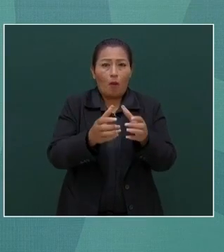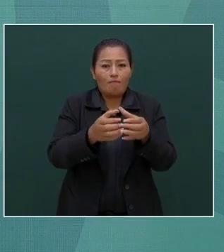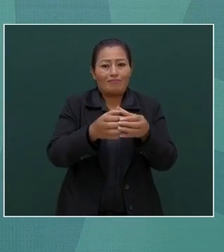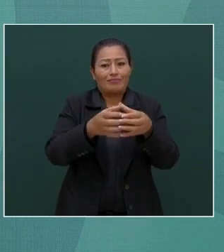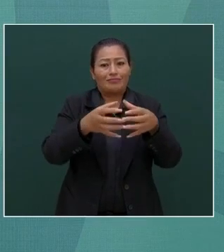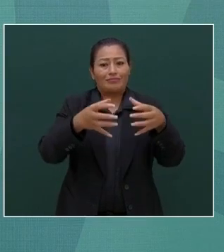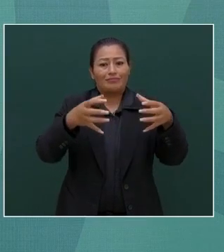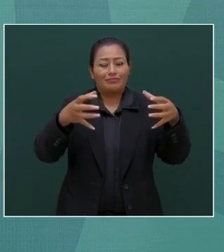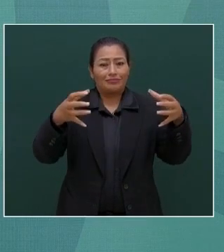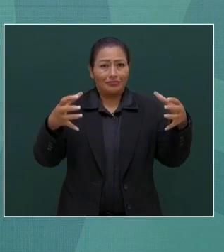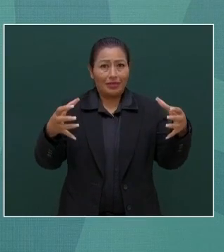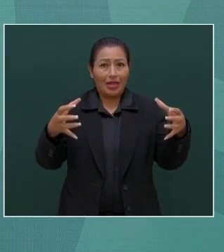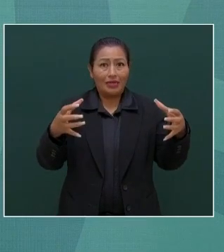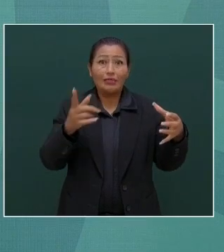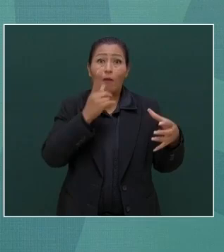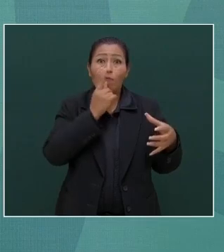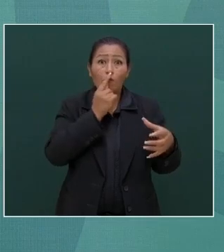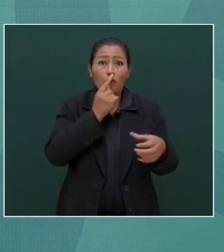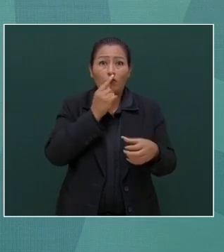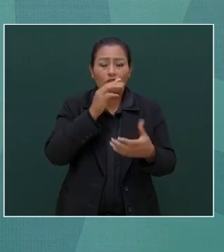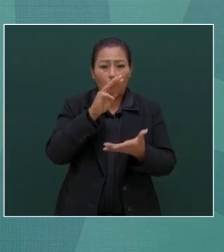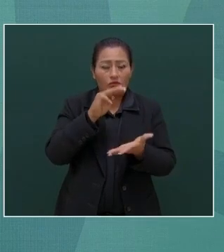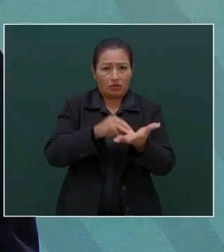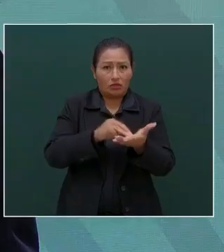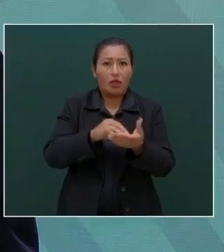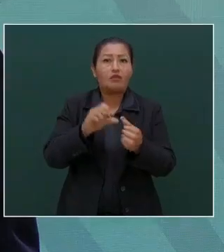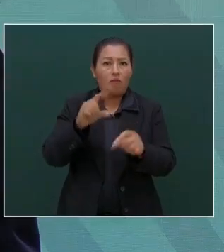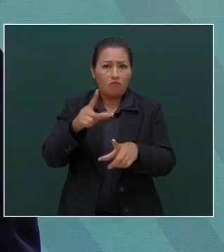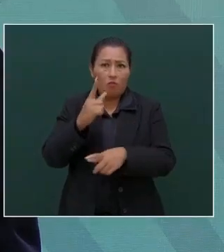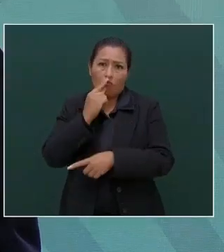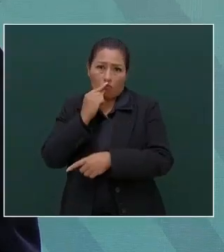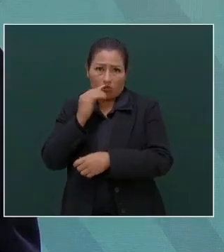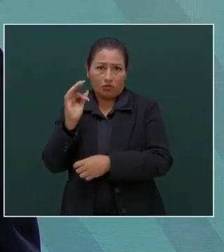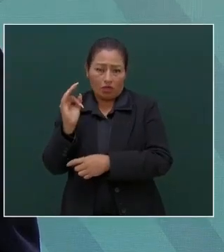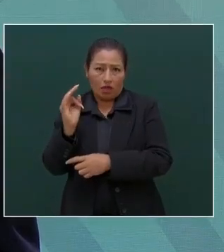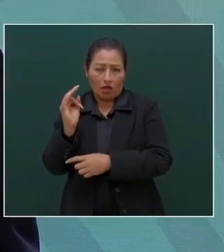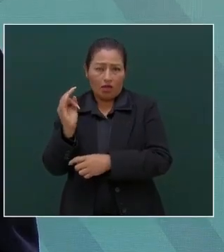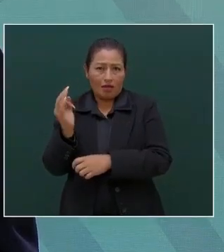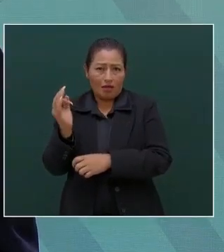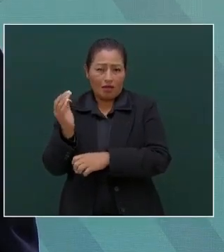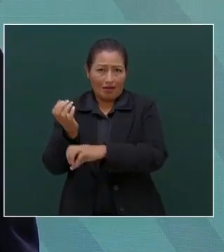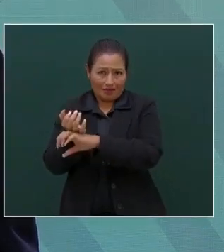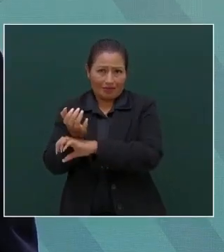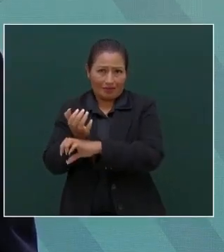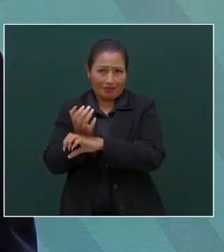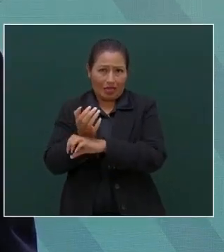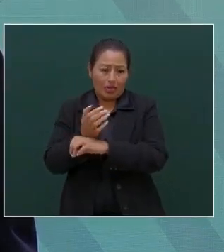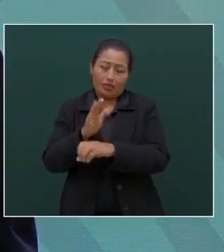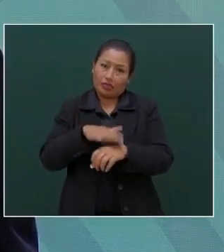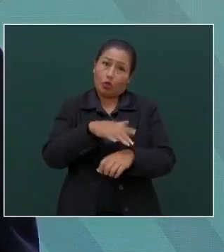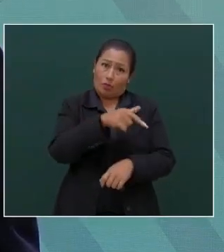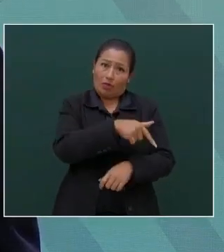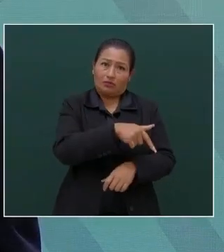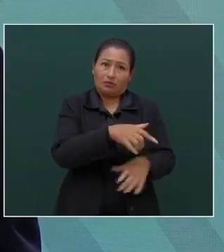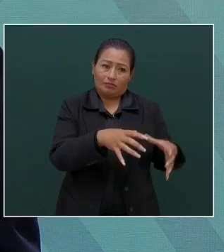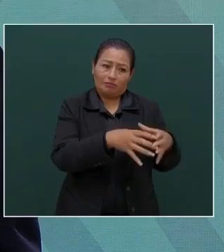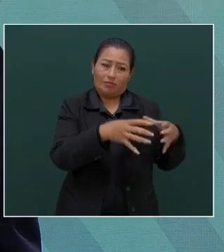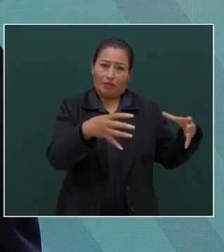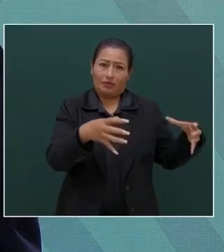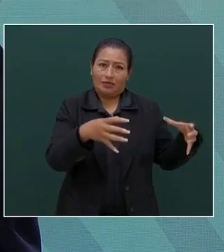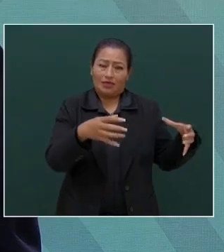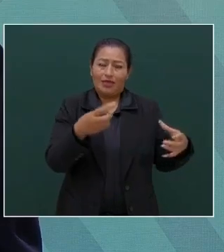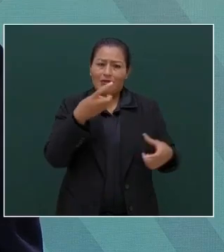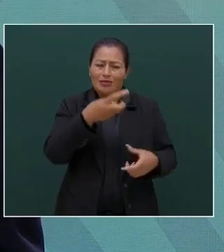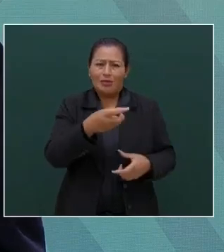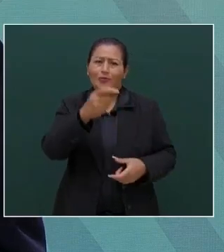elementos de todas las policías municipales y de la policía estatal. O sea, esto yo creo que deja